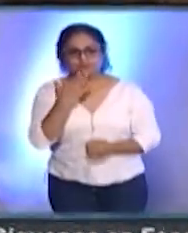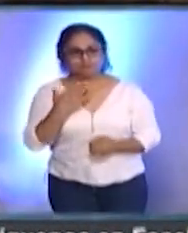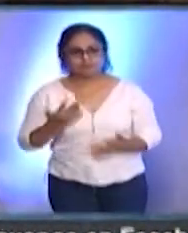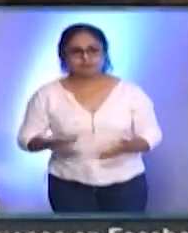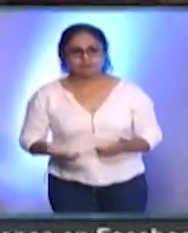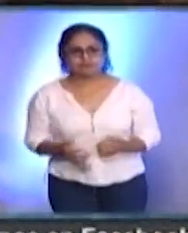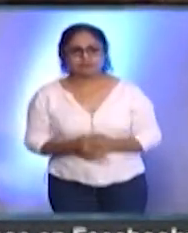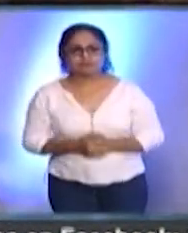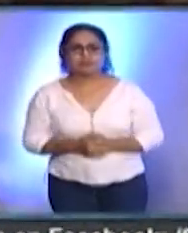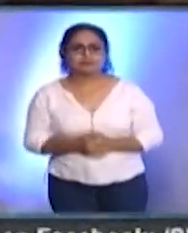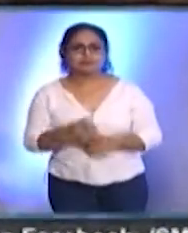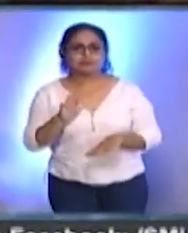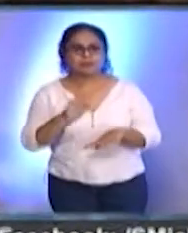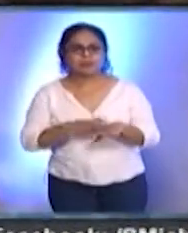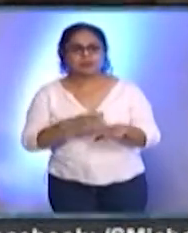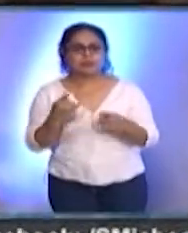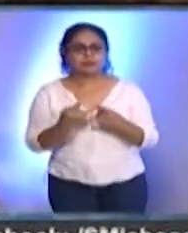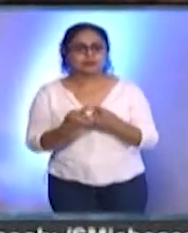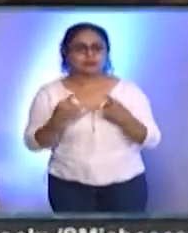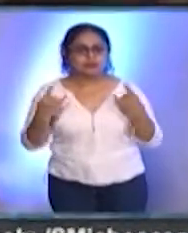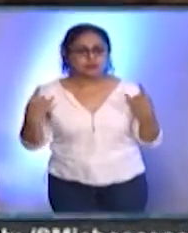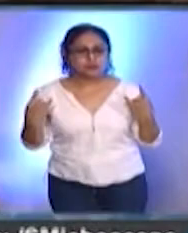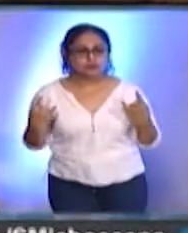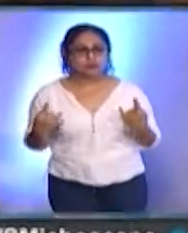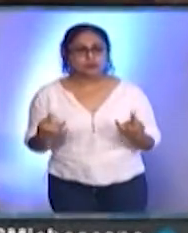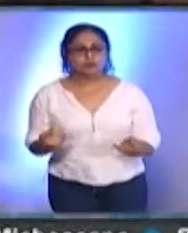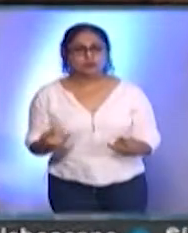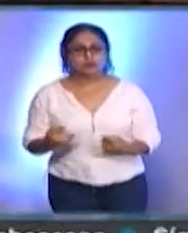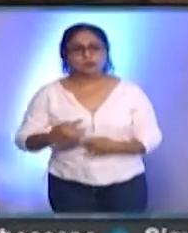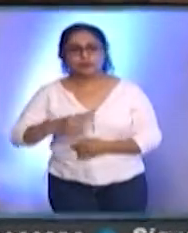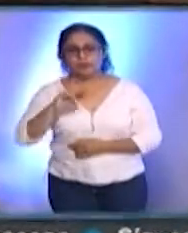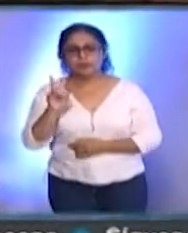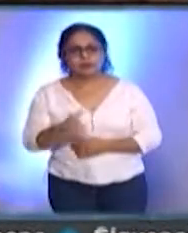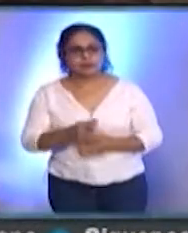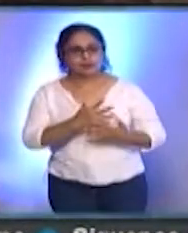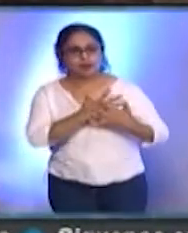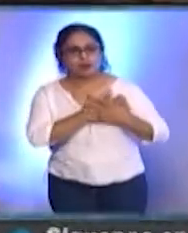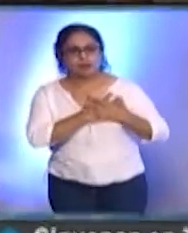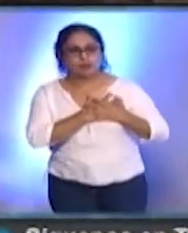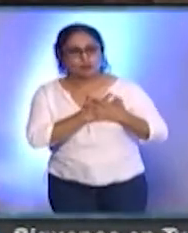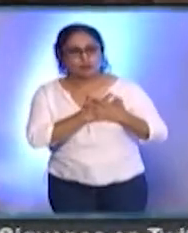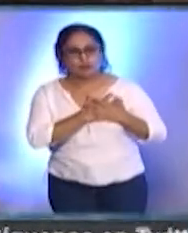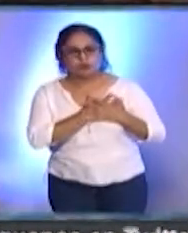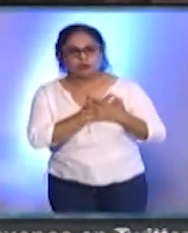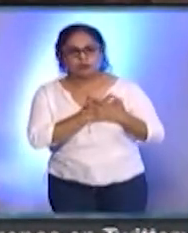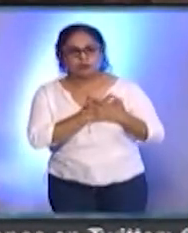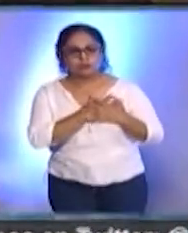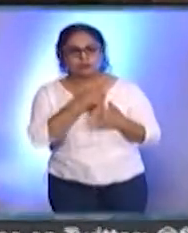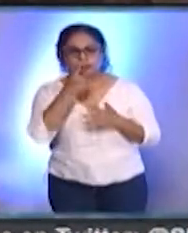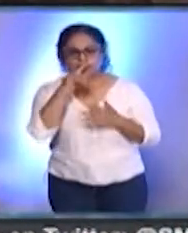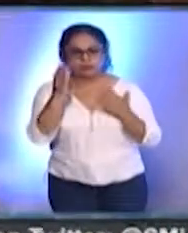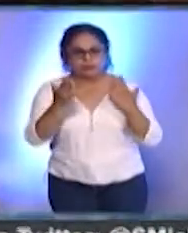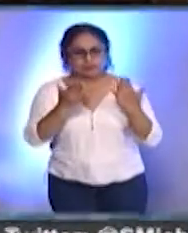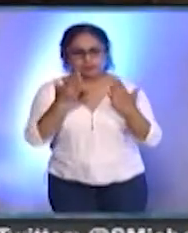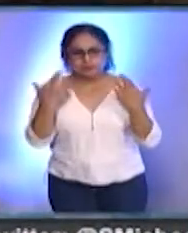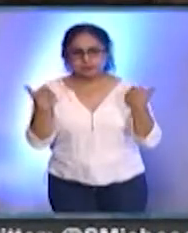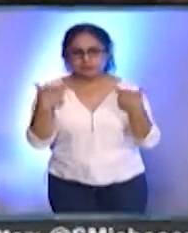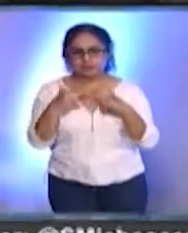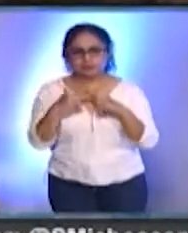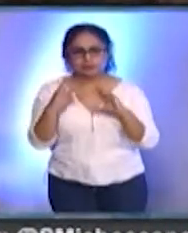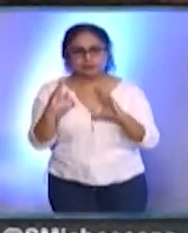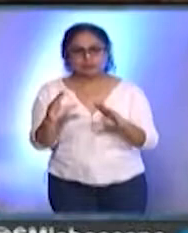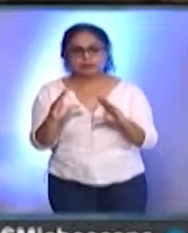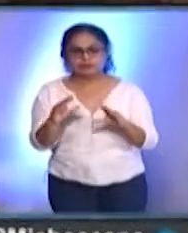¿verdad? Con una carga histórica, ¿verdad? Con una tradición jurídica de gran calado. Por